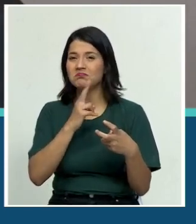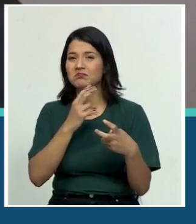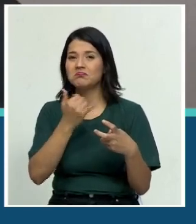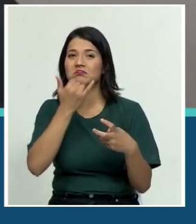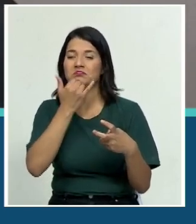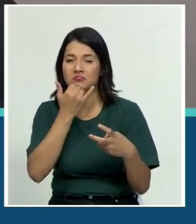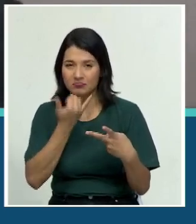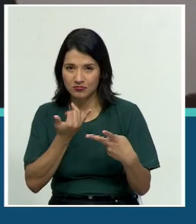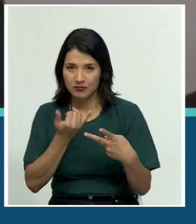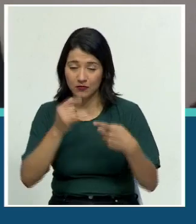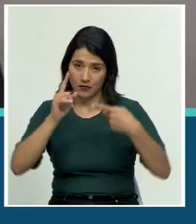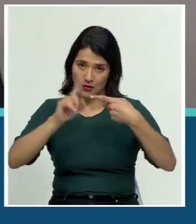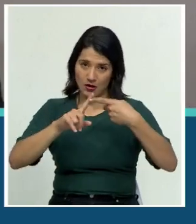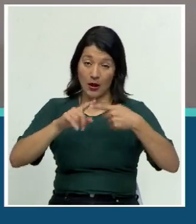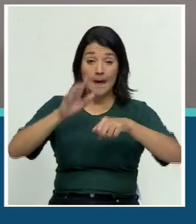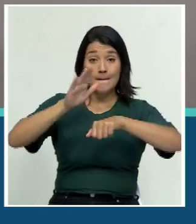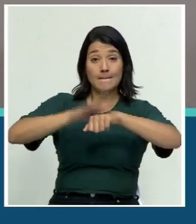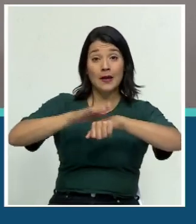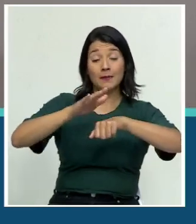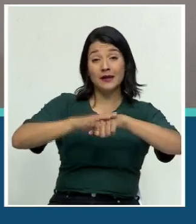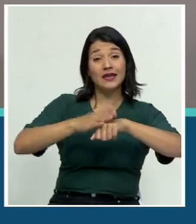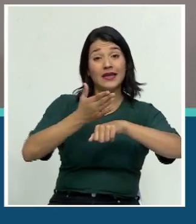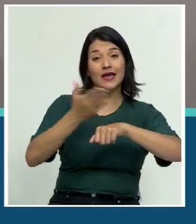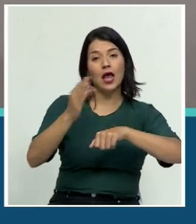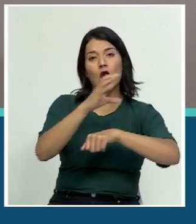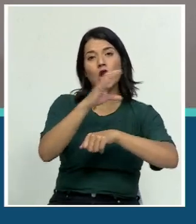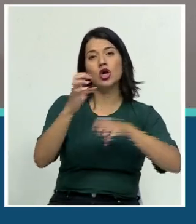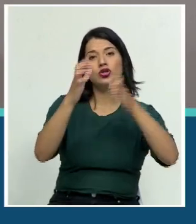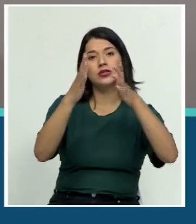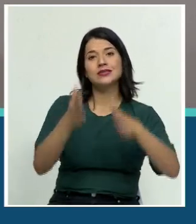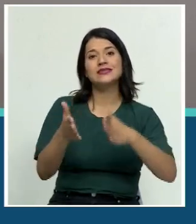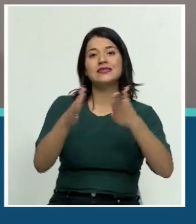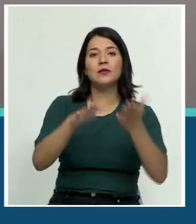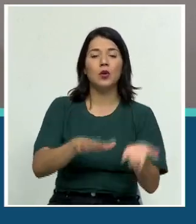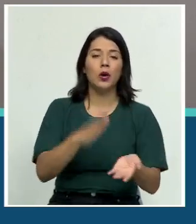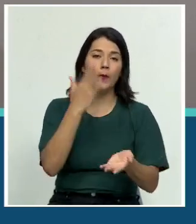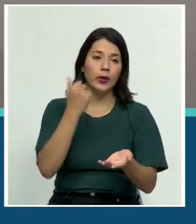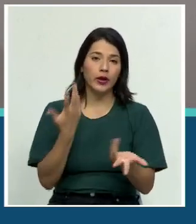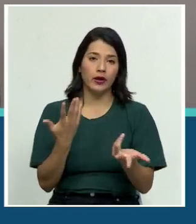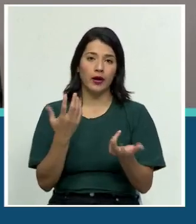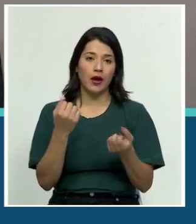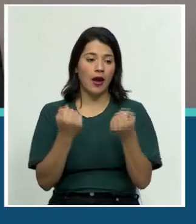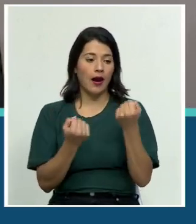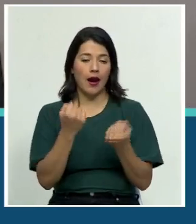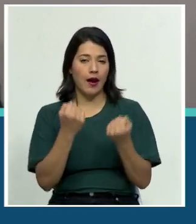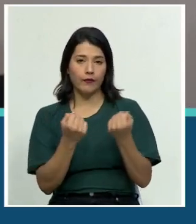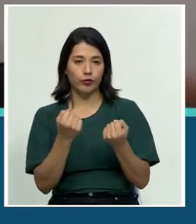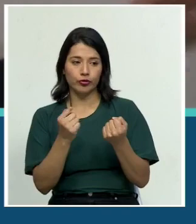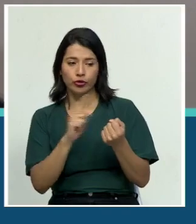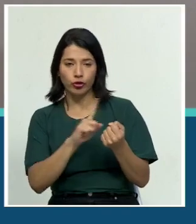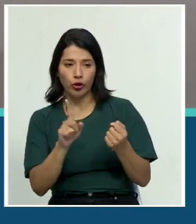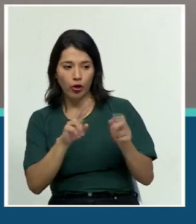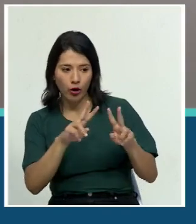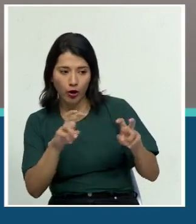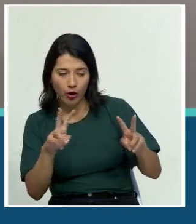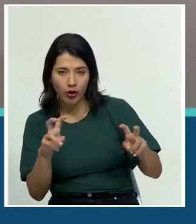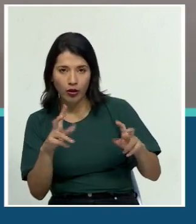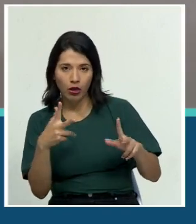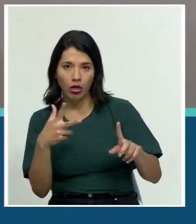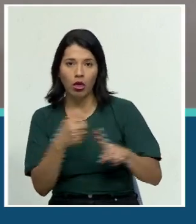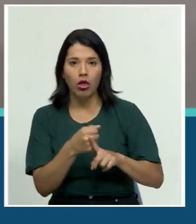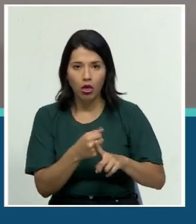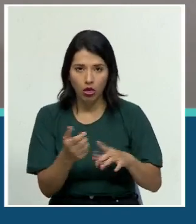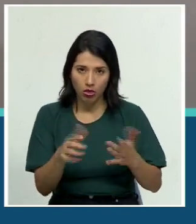mueran costarricenses producto de la falta de revisión vehicular. Y la otra